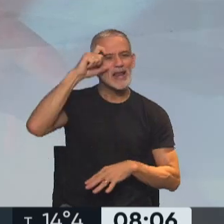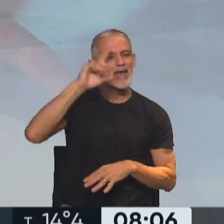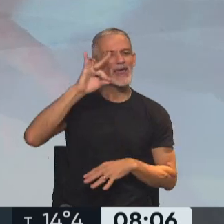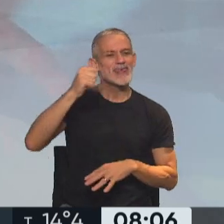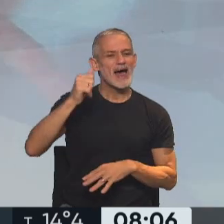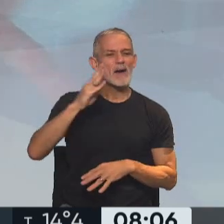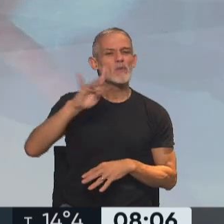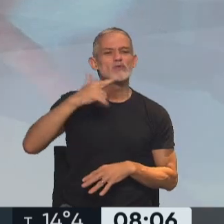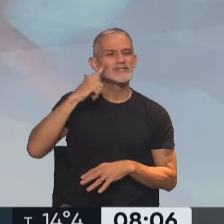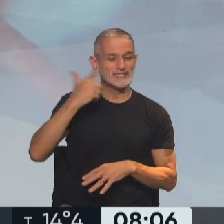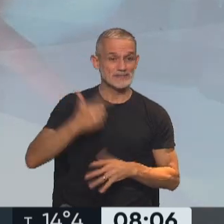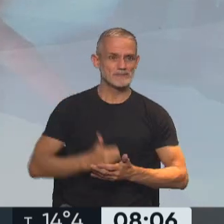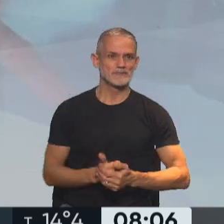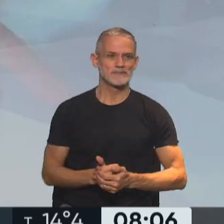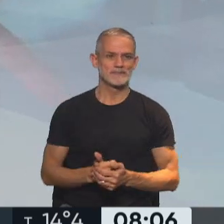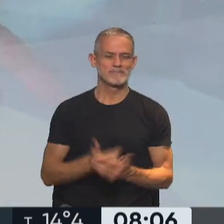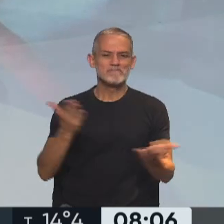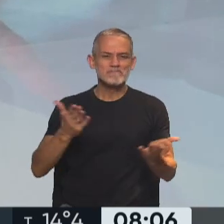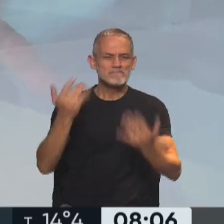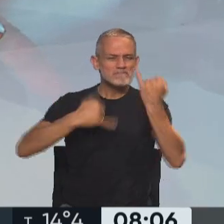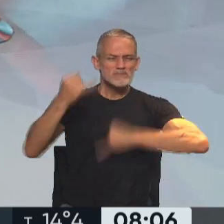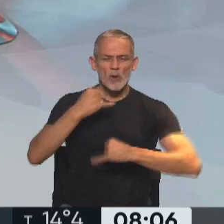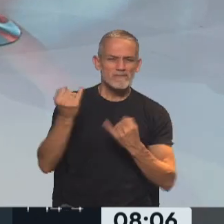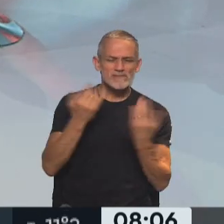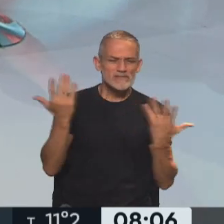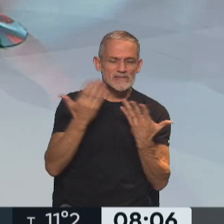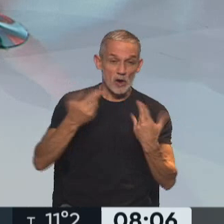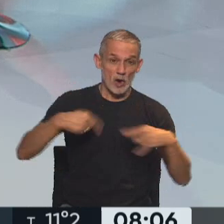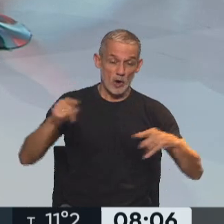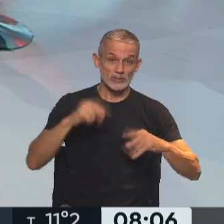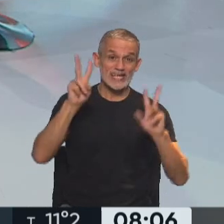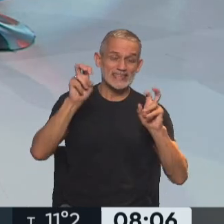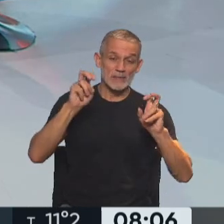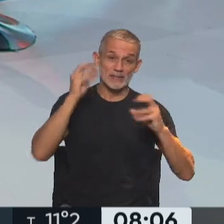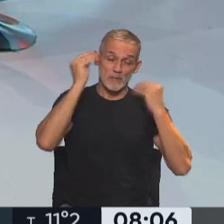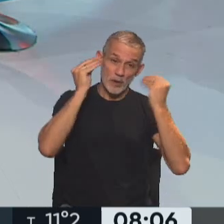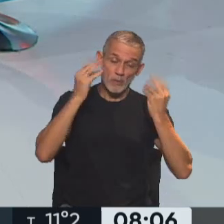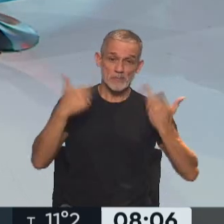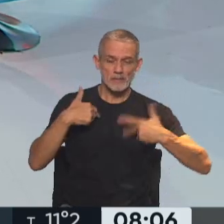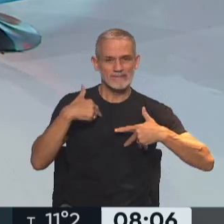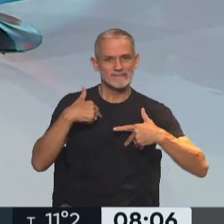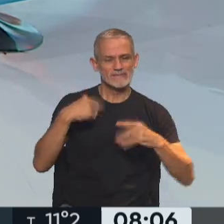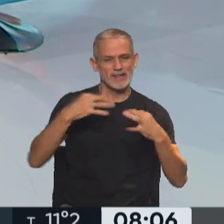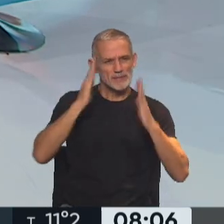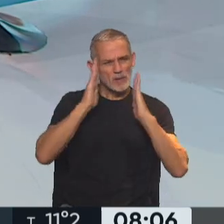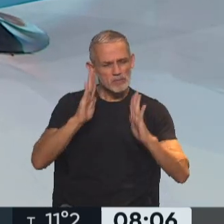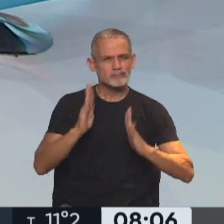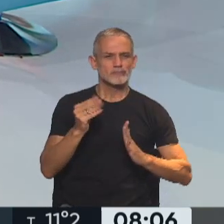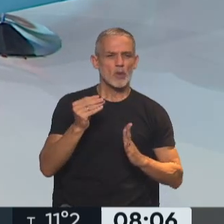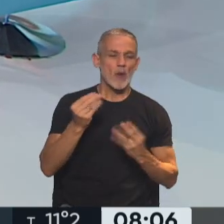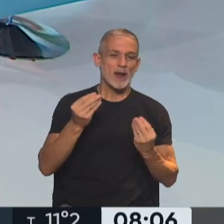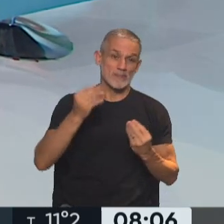Leda Guzzi con nosotros, para que nos traduzca algunos temas que nos preocupan, nos deberían ocupar, pero nos preocupan también, como es en este caso